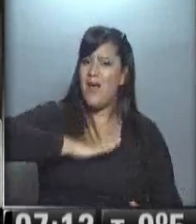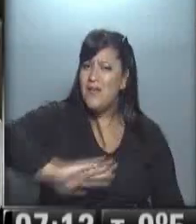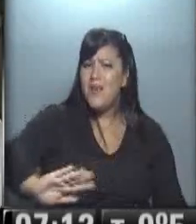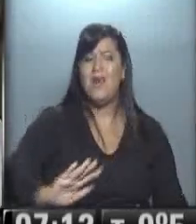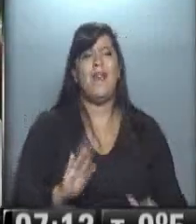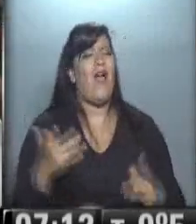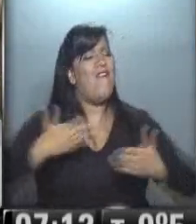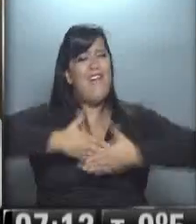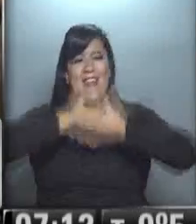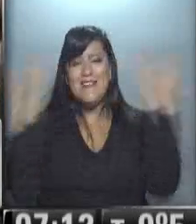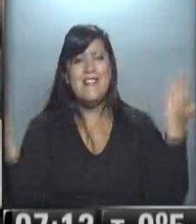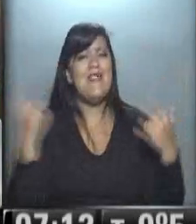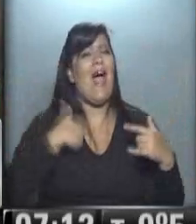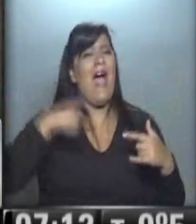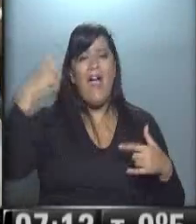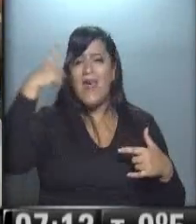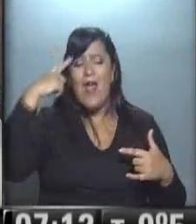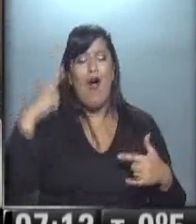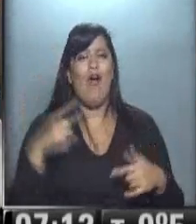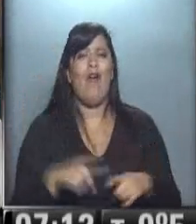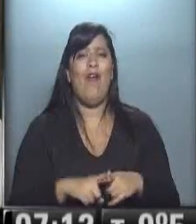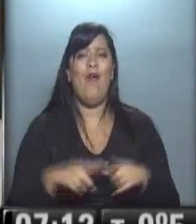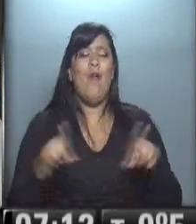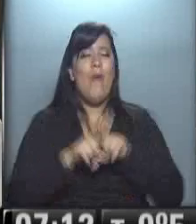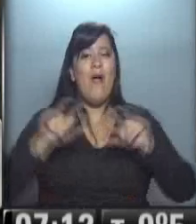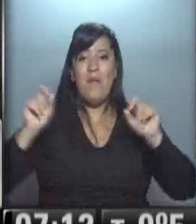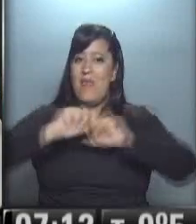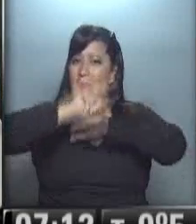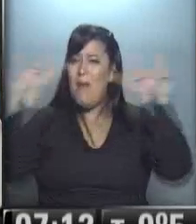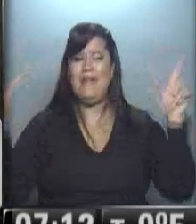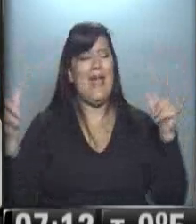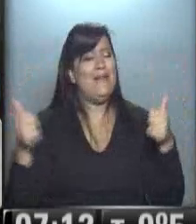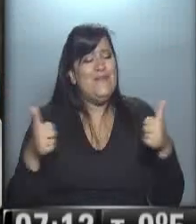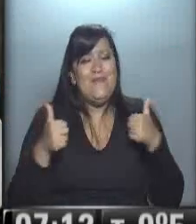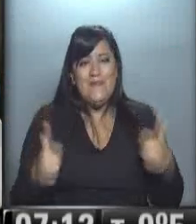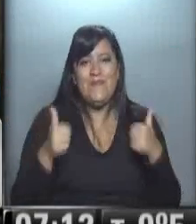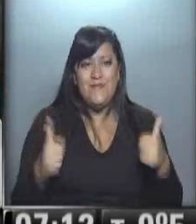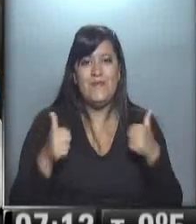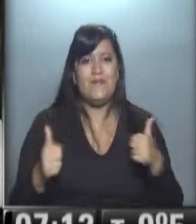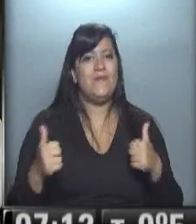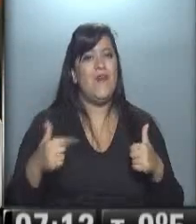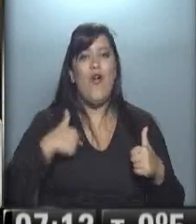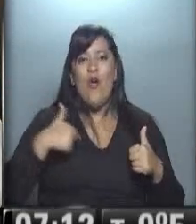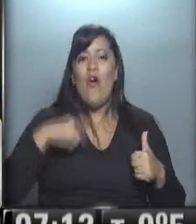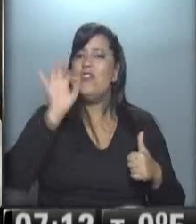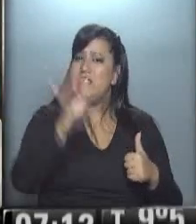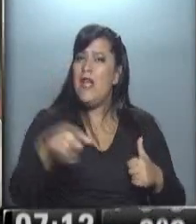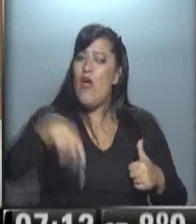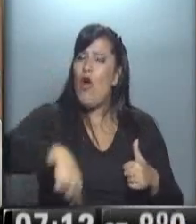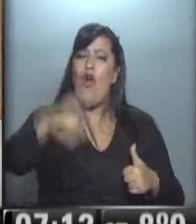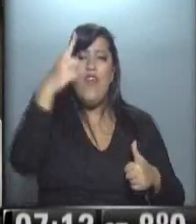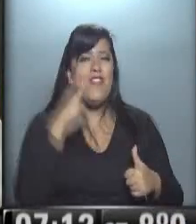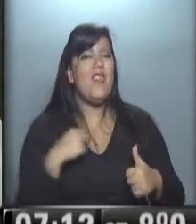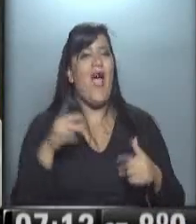con felicidad. Yo creo que sonreía. Me levanté plena y estoy, hoy yo sé que es un día medio